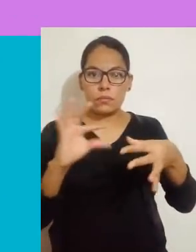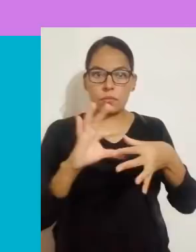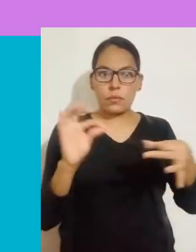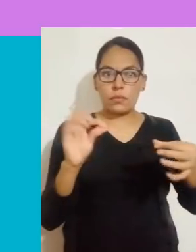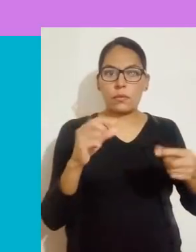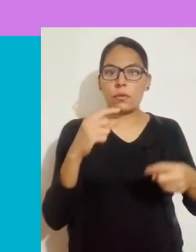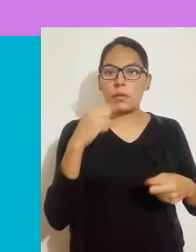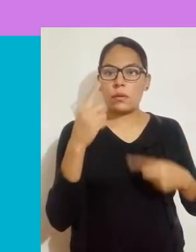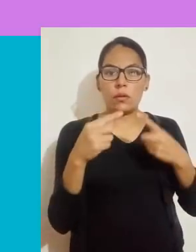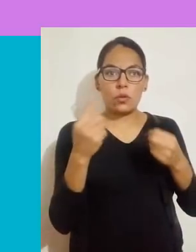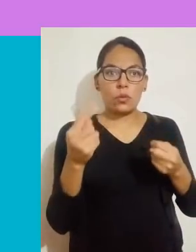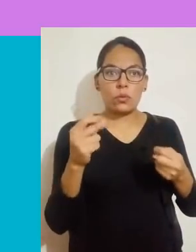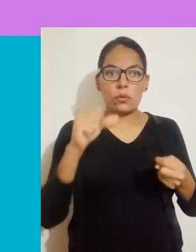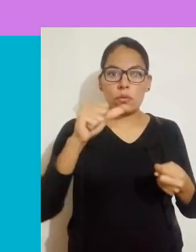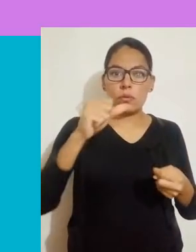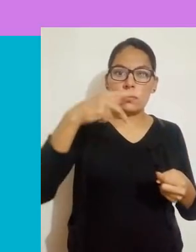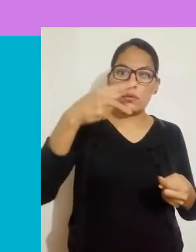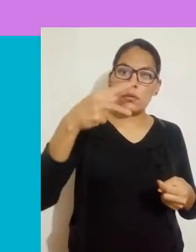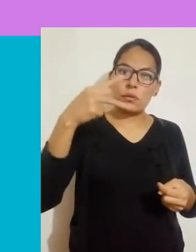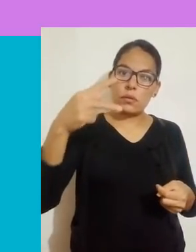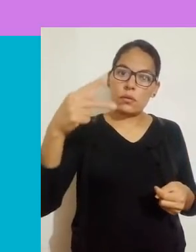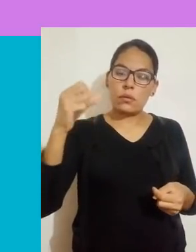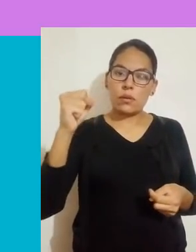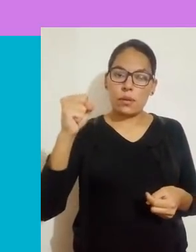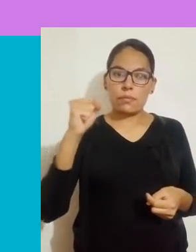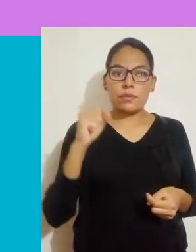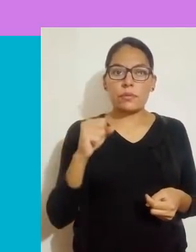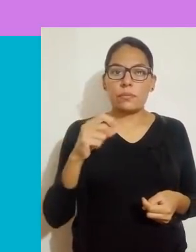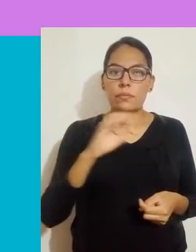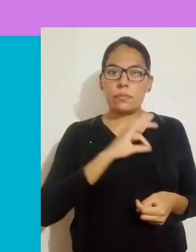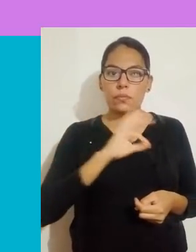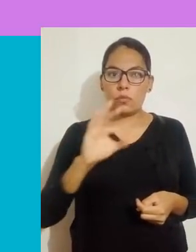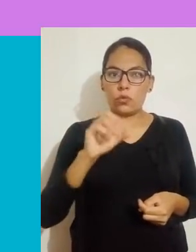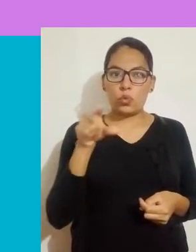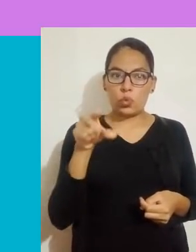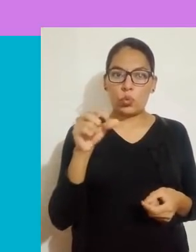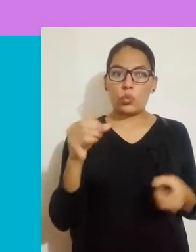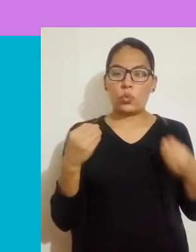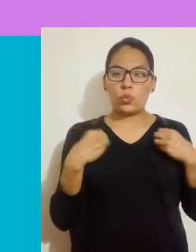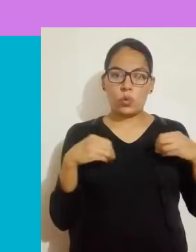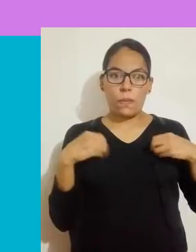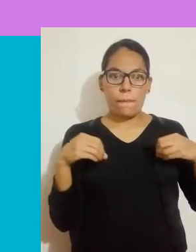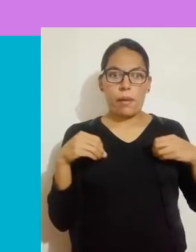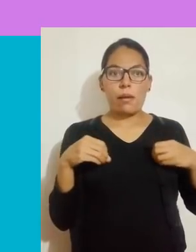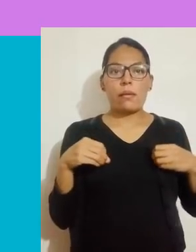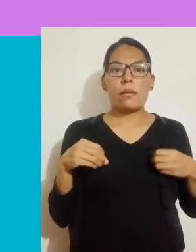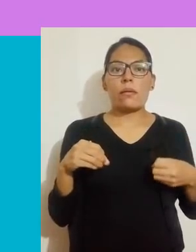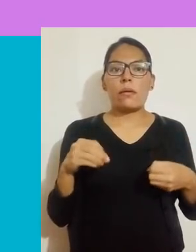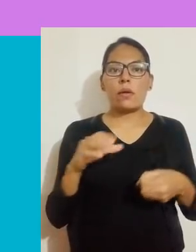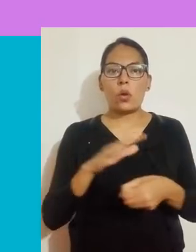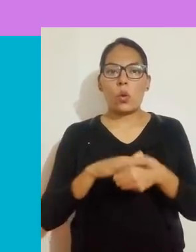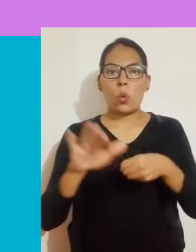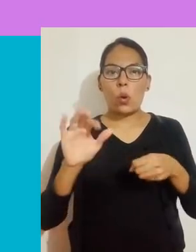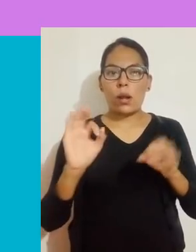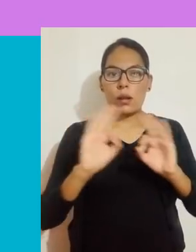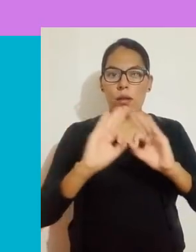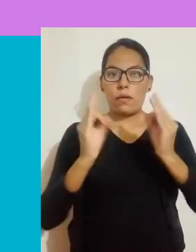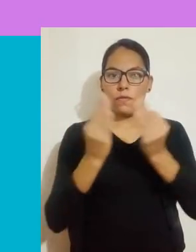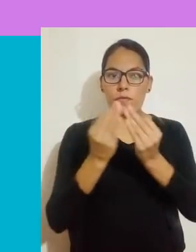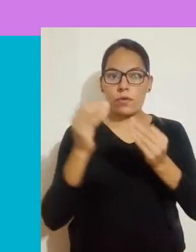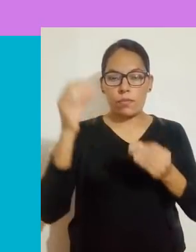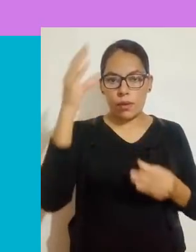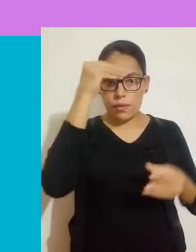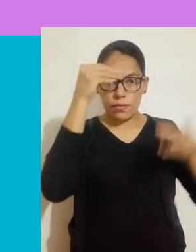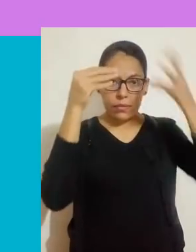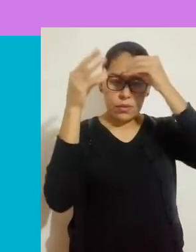Te explicaré sobre algunas aplicaciones que puedes utilizar y qué canal de aprendizaje es el que estimulas.